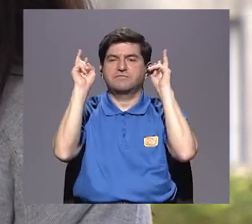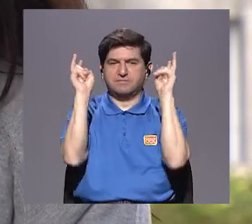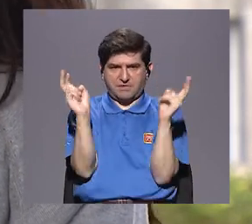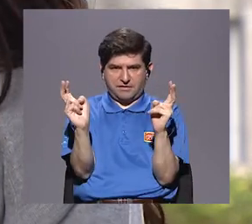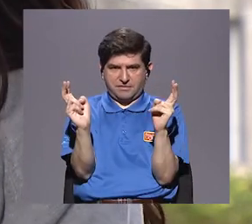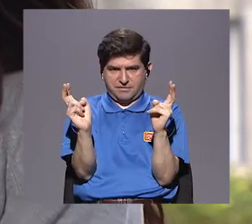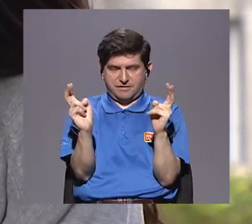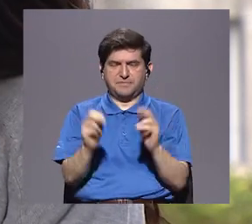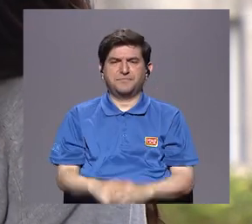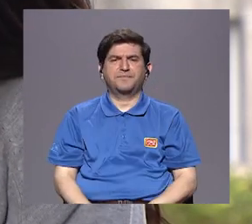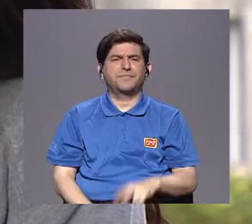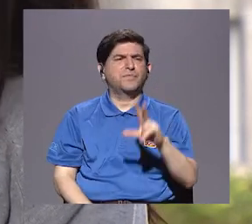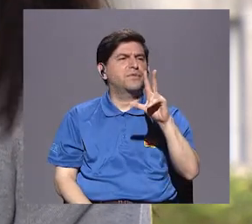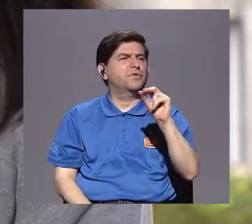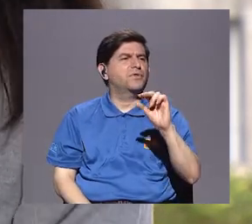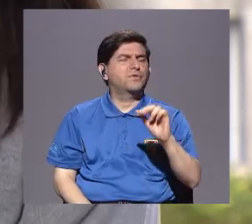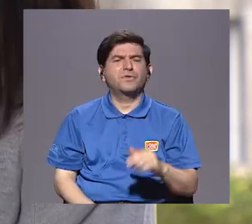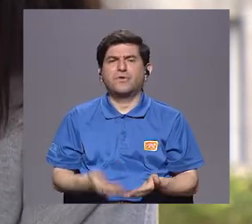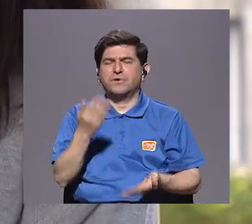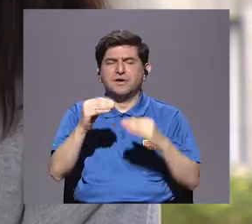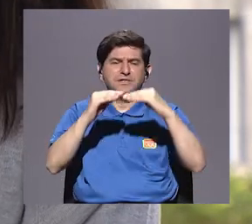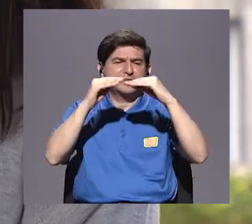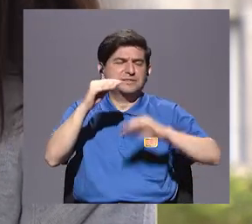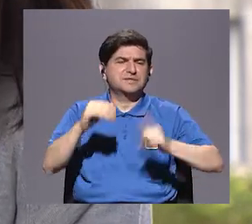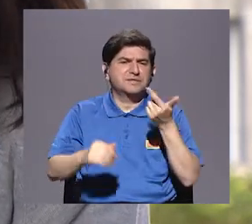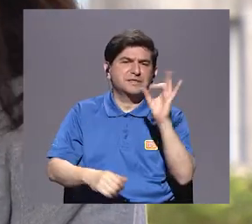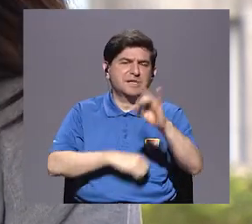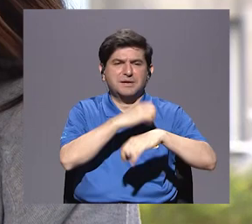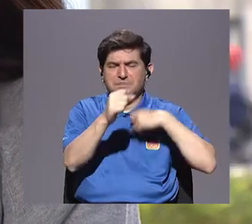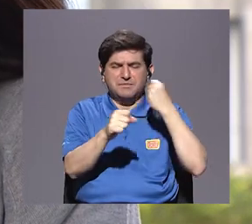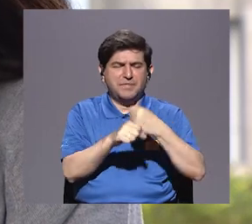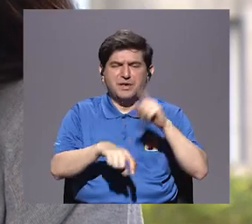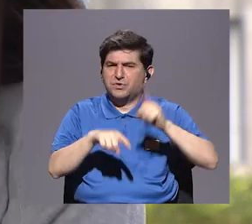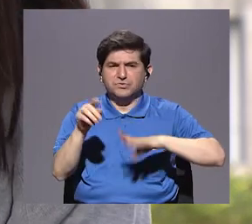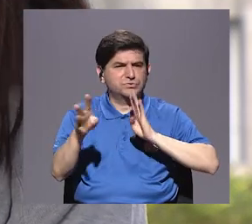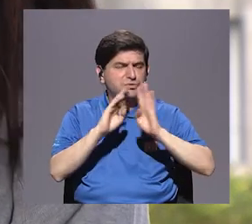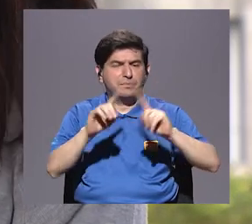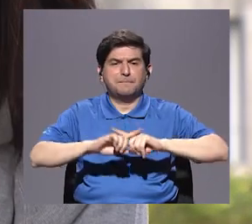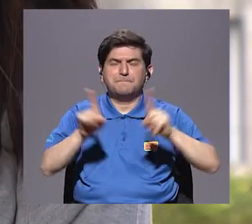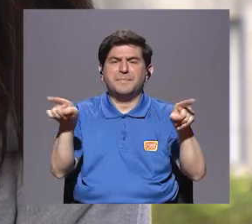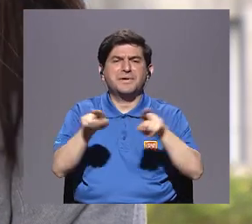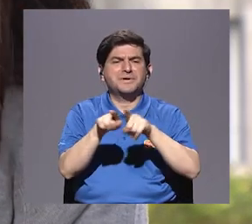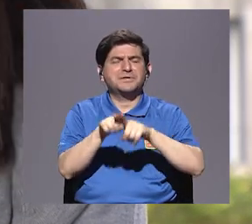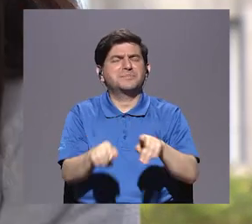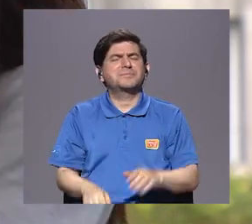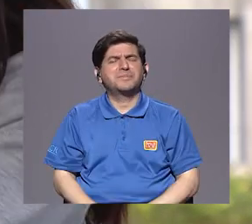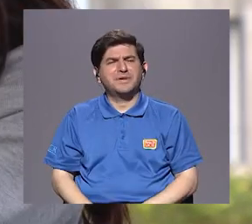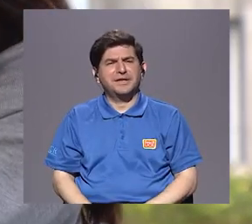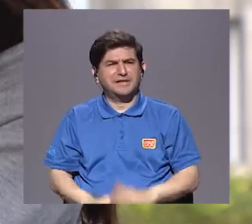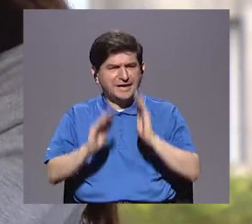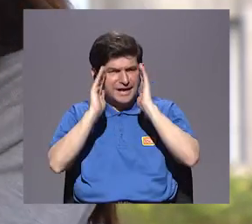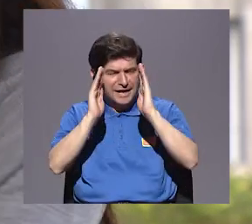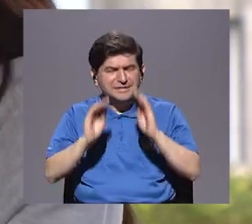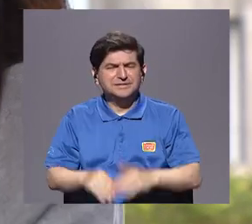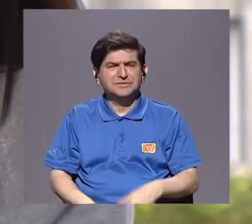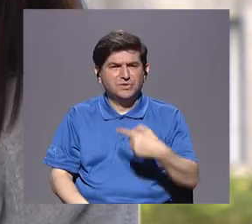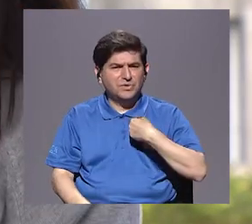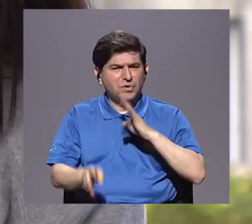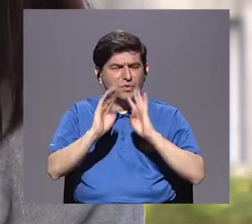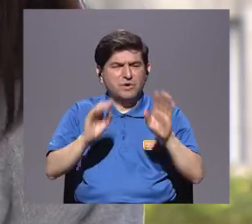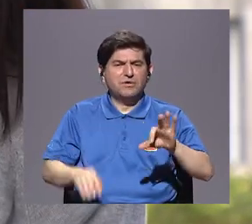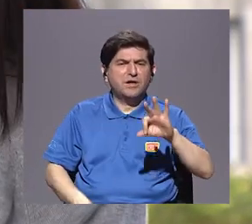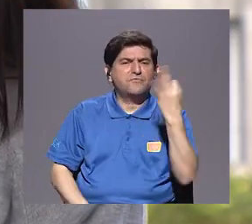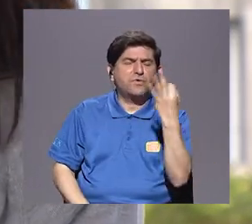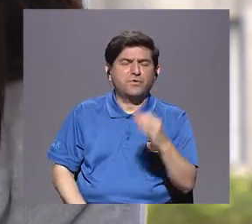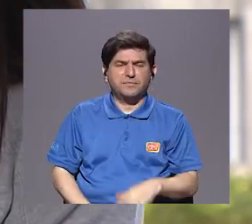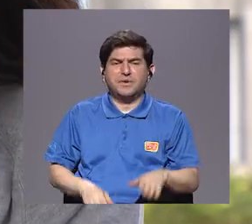tema. No que los de menores de 18 años no lo pueden hablar, pero hay que tener mucho cuidado cómo uno lo habla, de qué